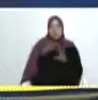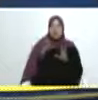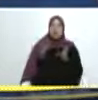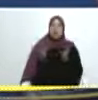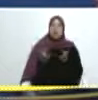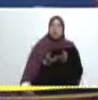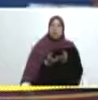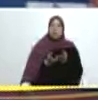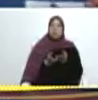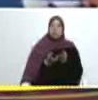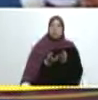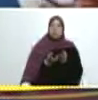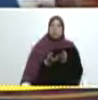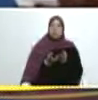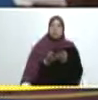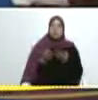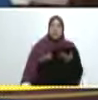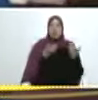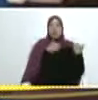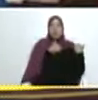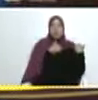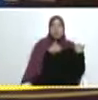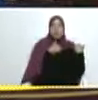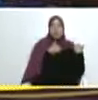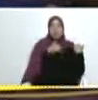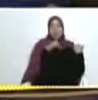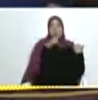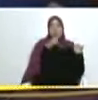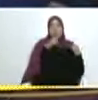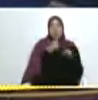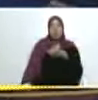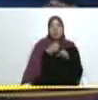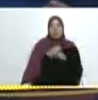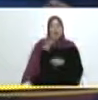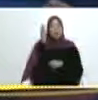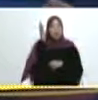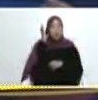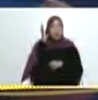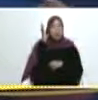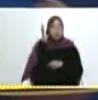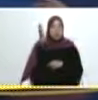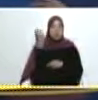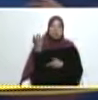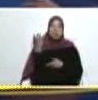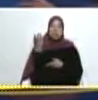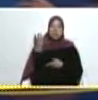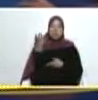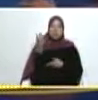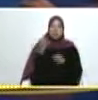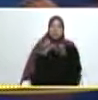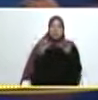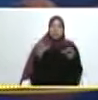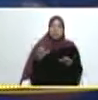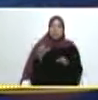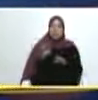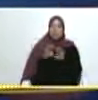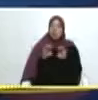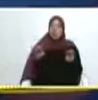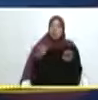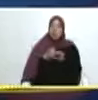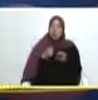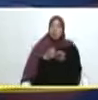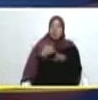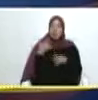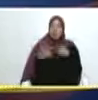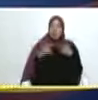tiene que llamar a la responsabilidad y tiene que llamar también a la conciencia. Así que un sistema educativo, ahí están las mesas